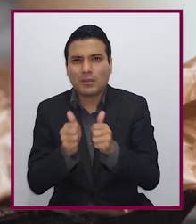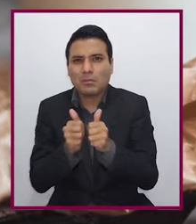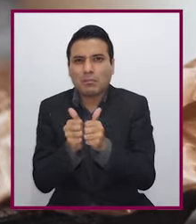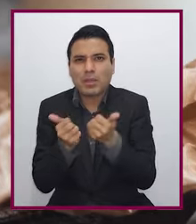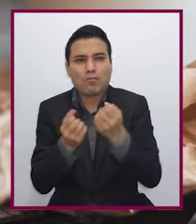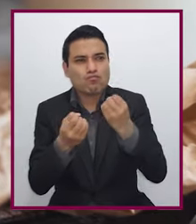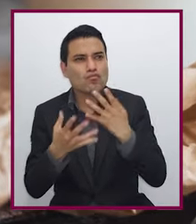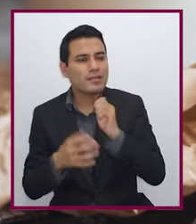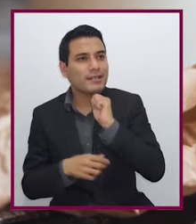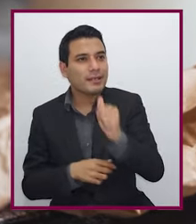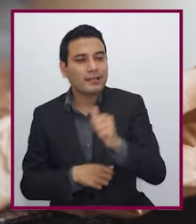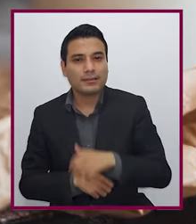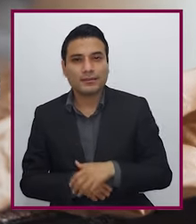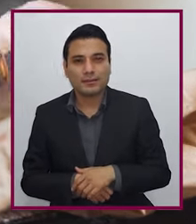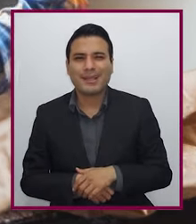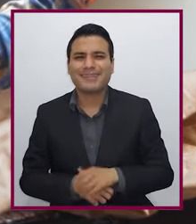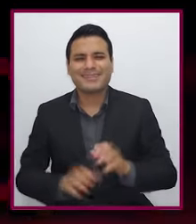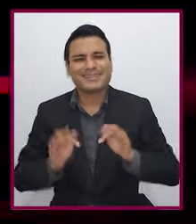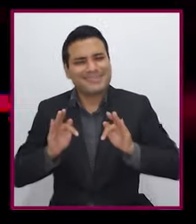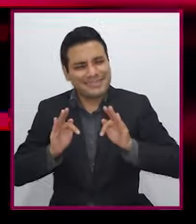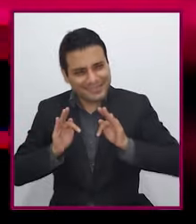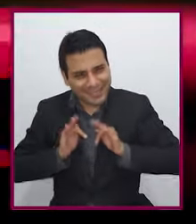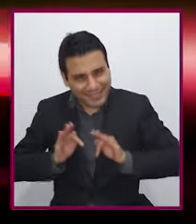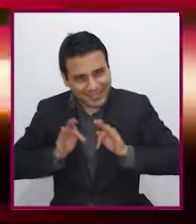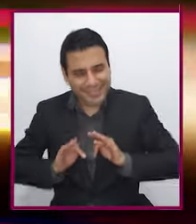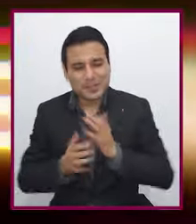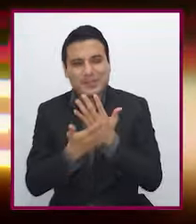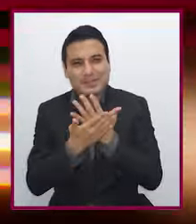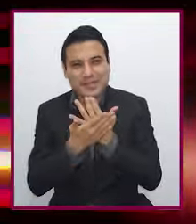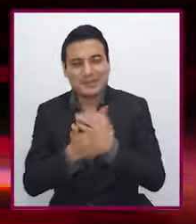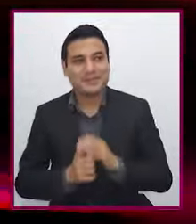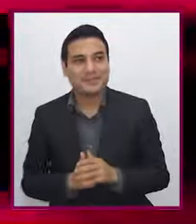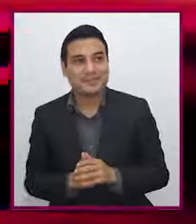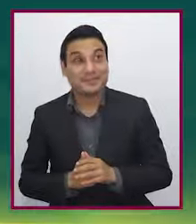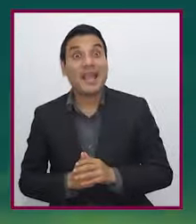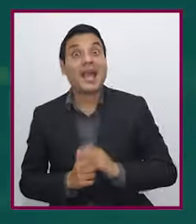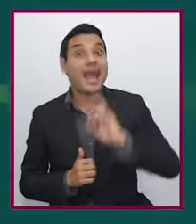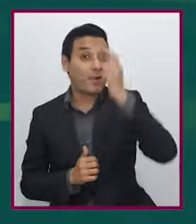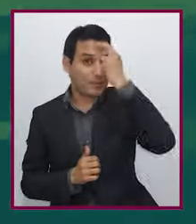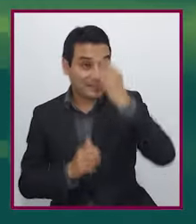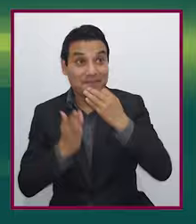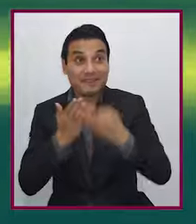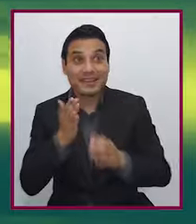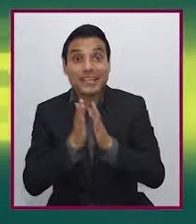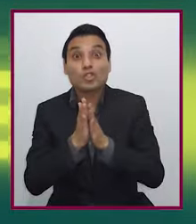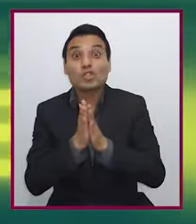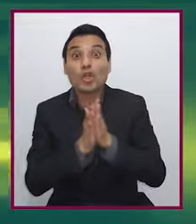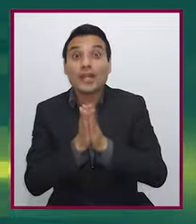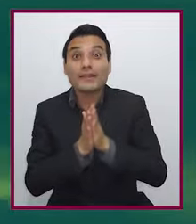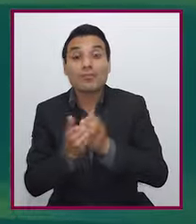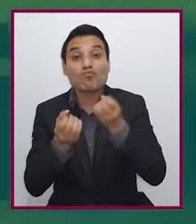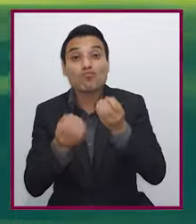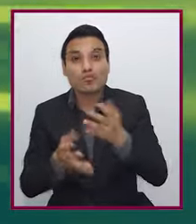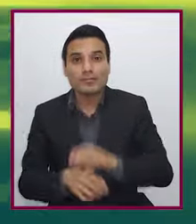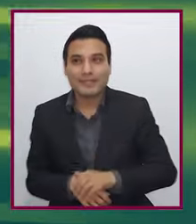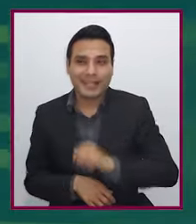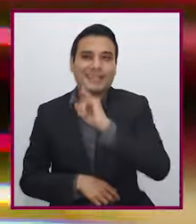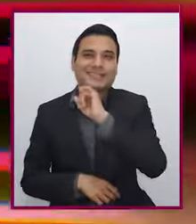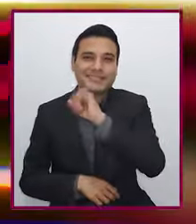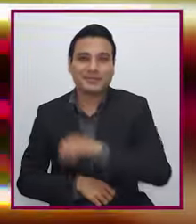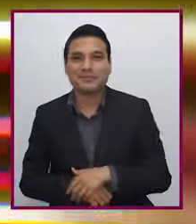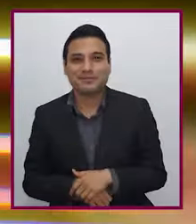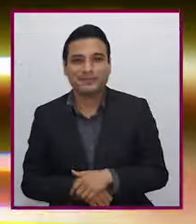qué hora saquen mi cocol. ¡Caray! ¡No se desespere, por favor! Gaby, que no se nos olvide el chocolate del